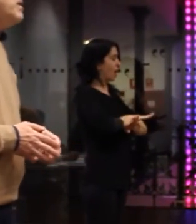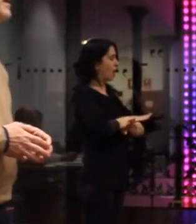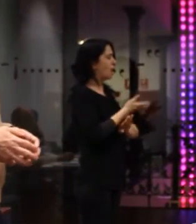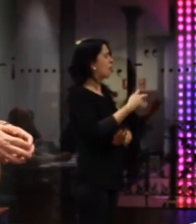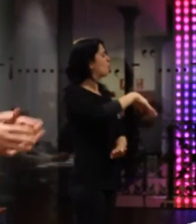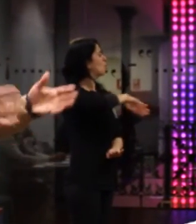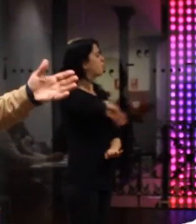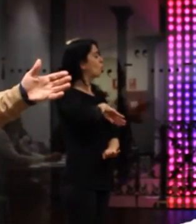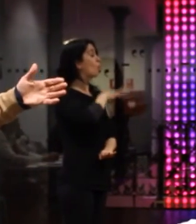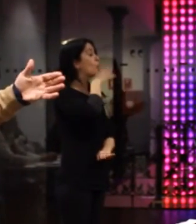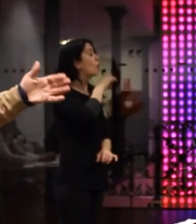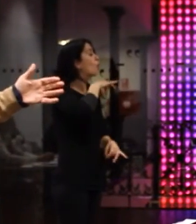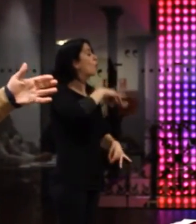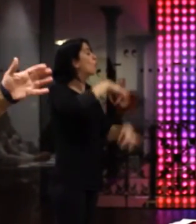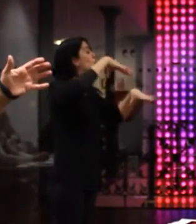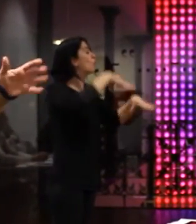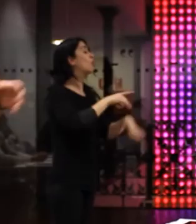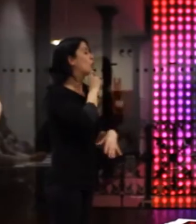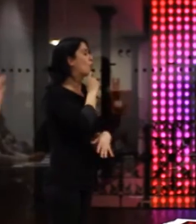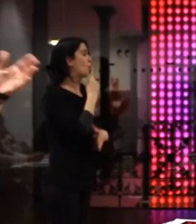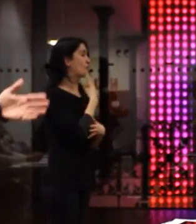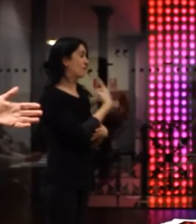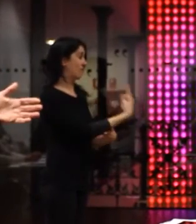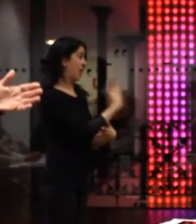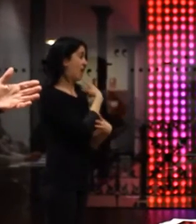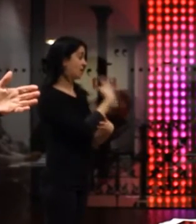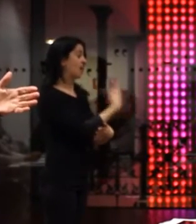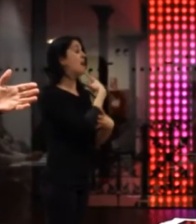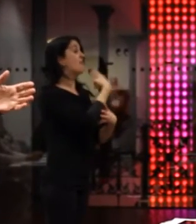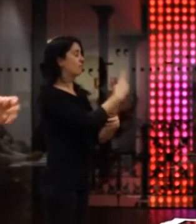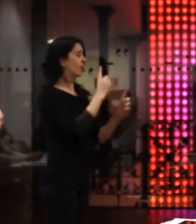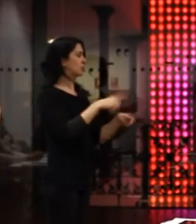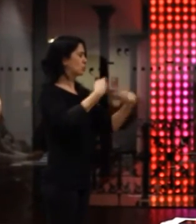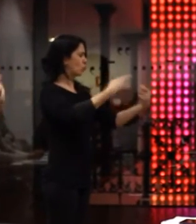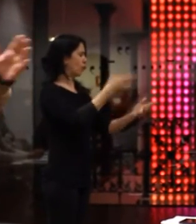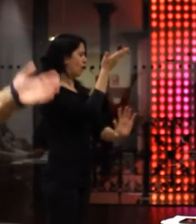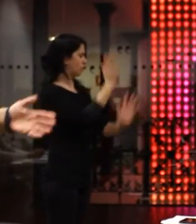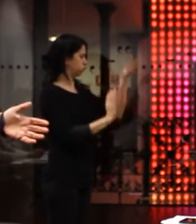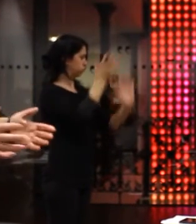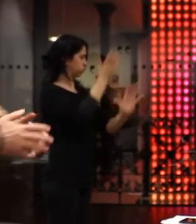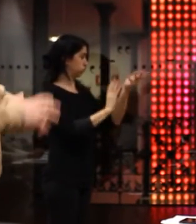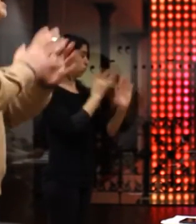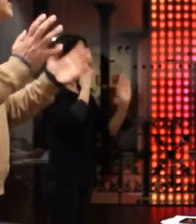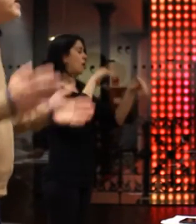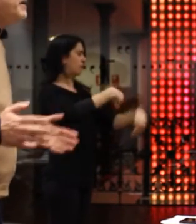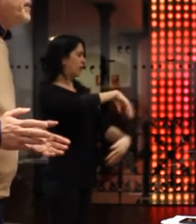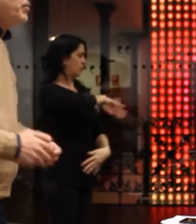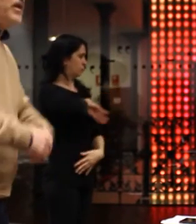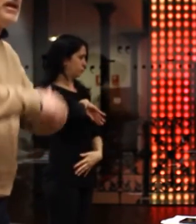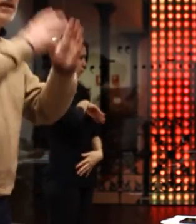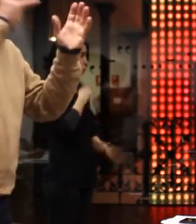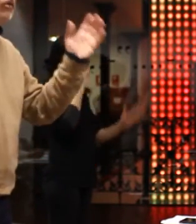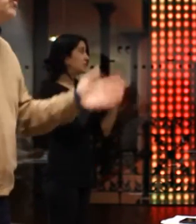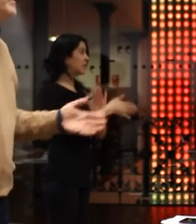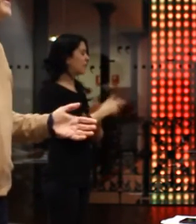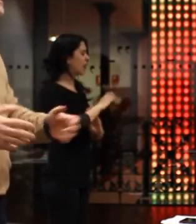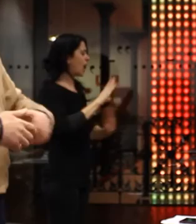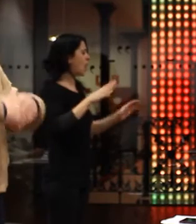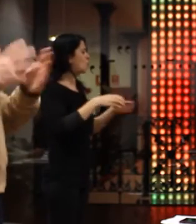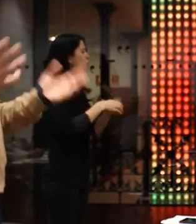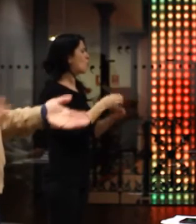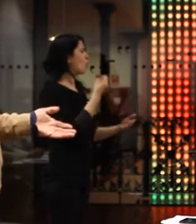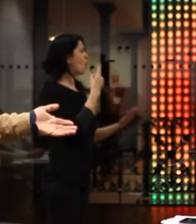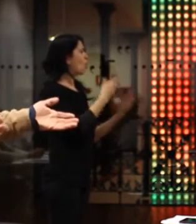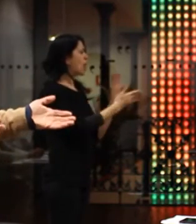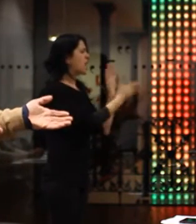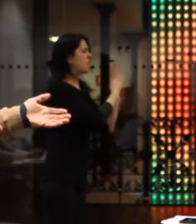provocaron un incendio. Quiero decir, no estamos hablando de un invento de la extrema izquierda para poner en duda